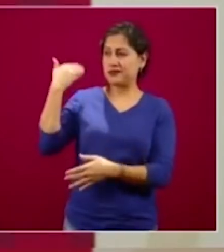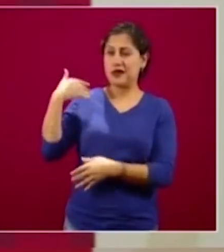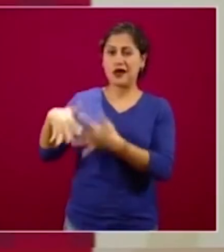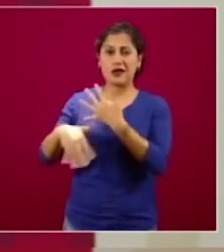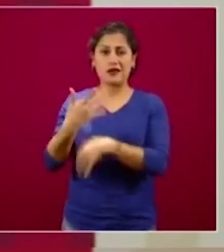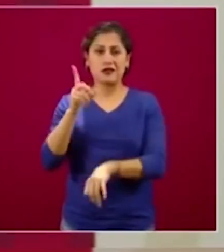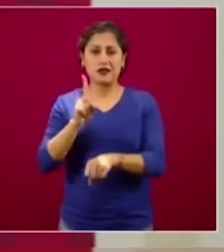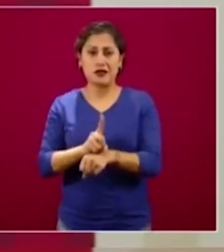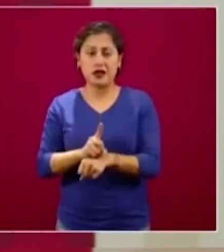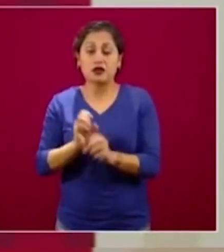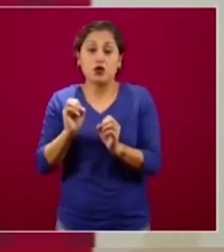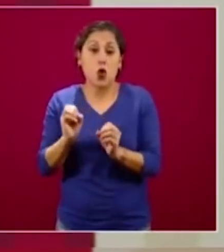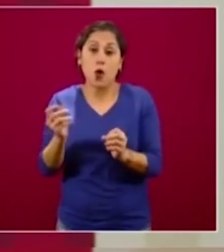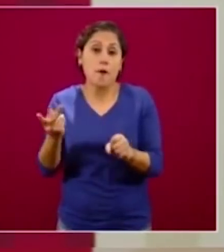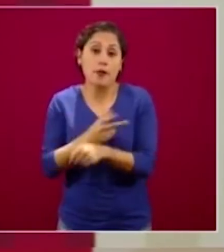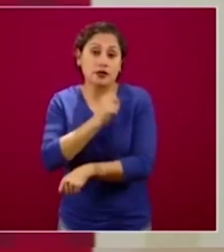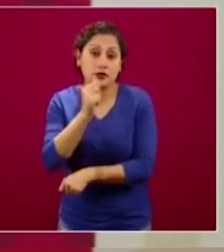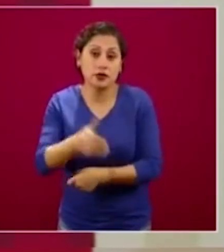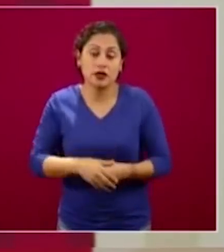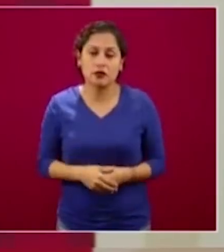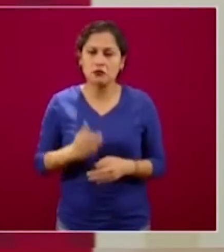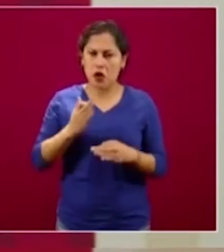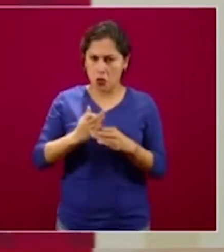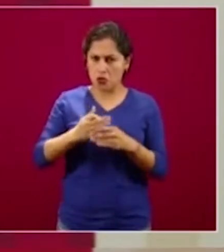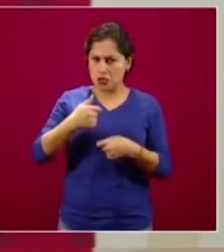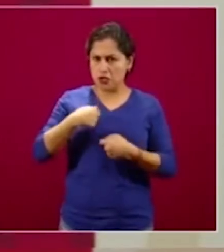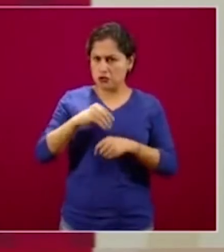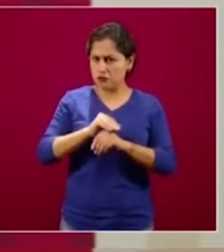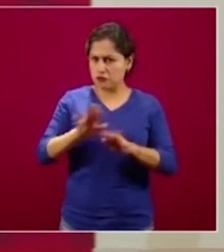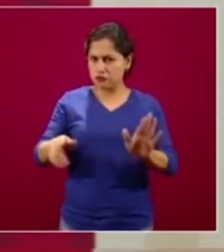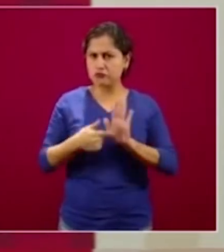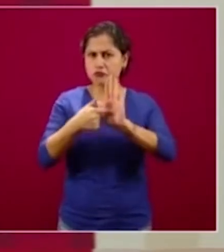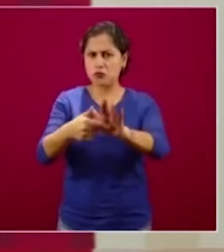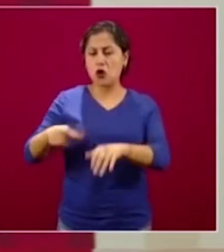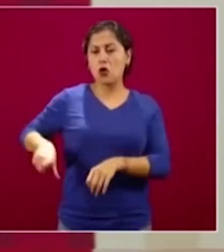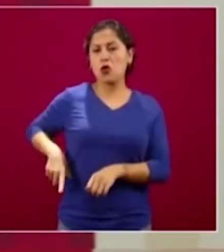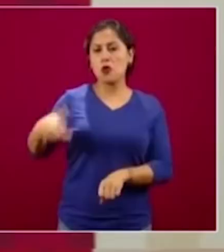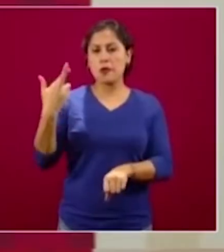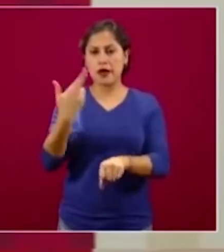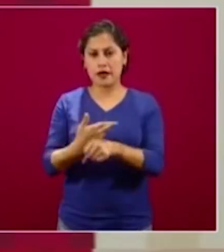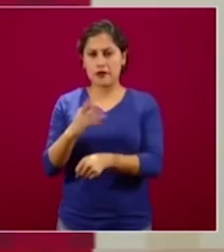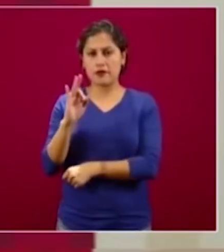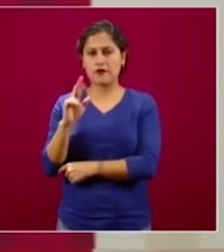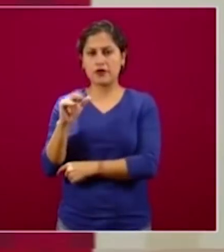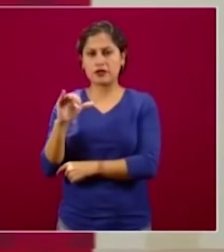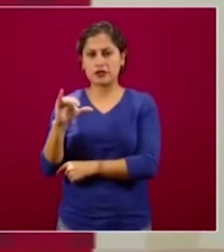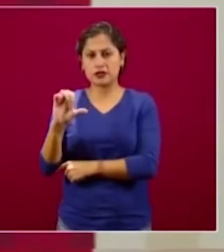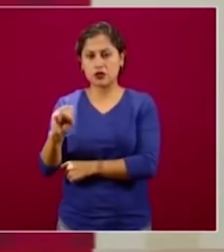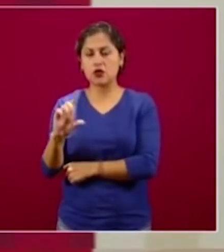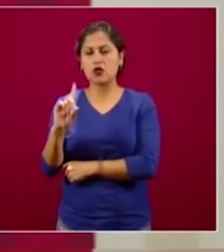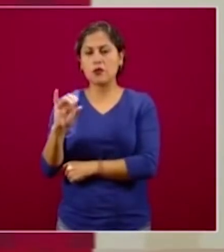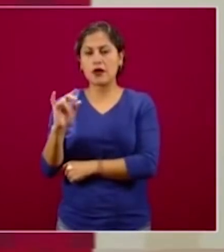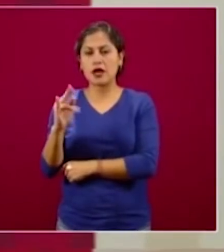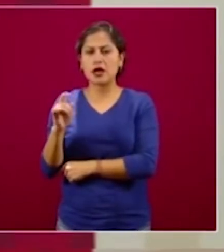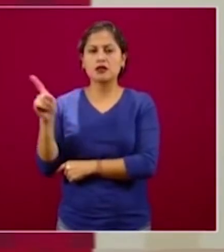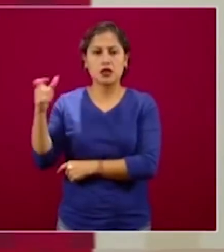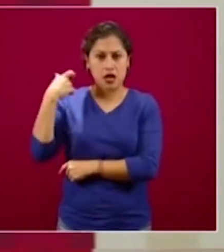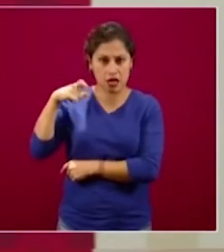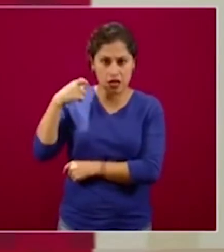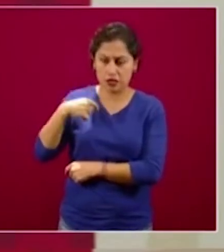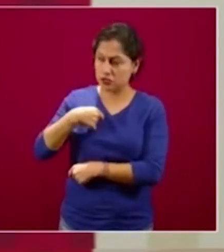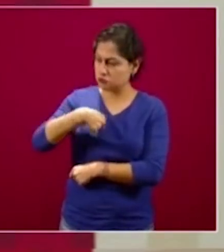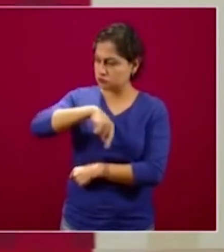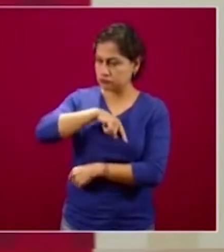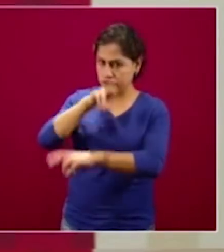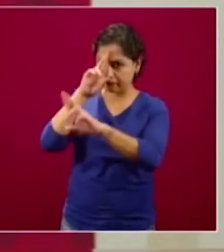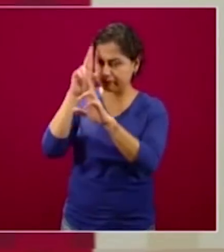pasó. Lo puedo decir con toda tranquilidad y el ejemplo es muy oportuno, el del gobernador Francisco Domínguez de Querétaro, por quien tenemos un gran respeto y